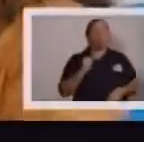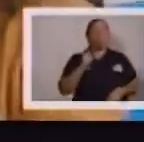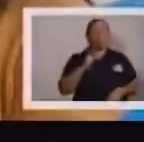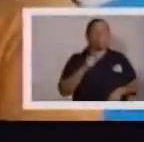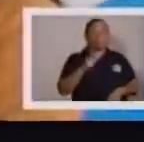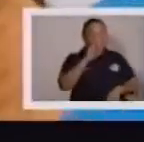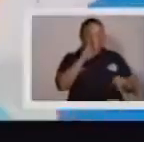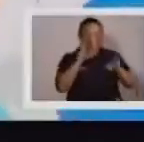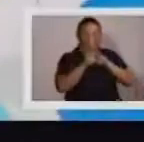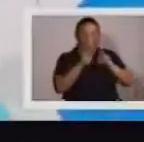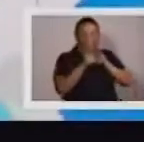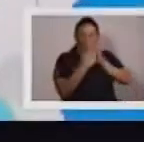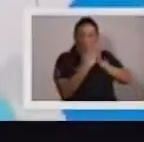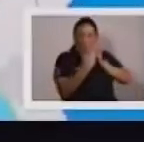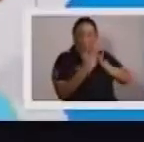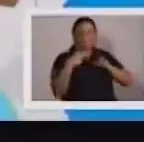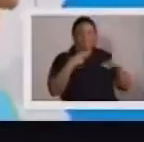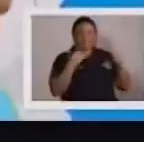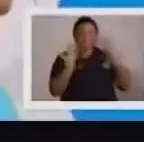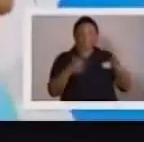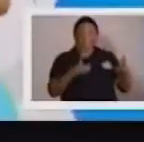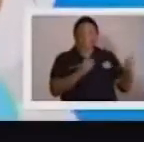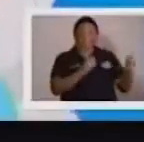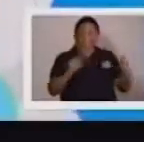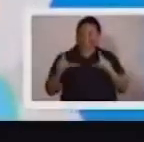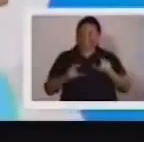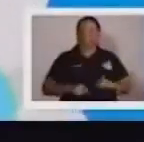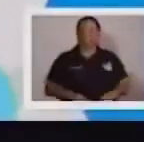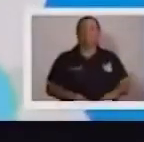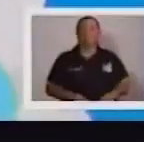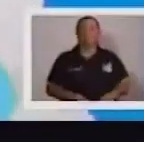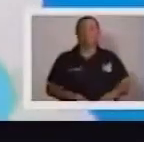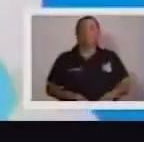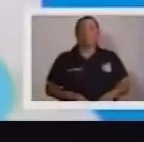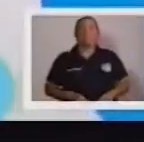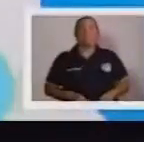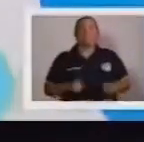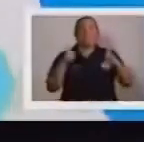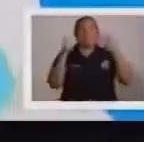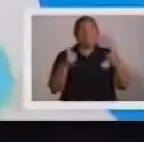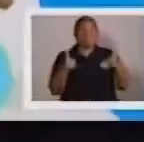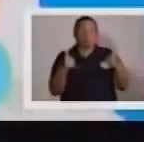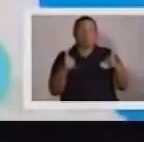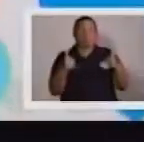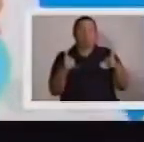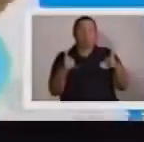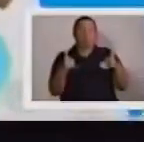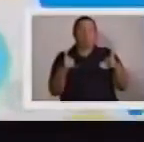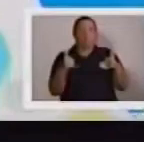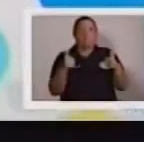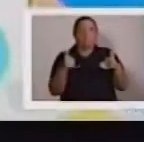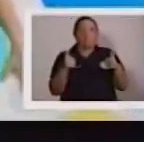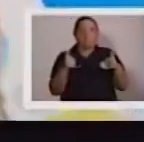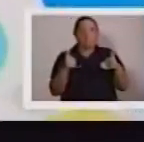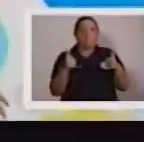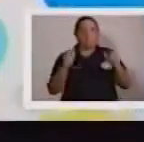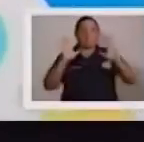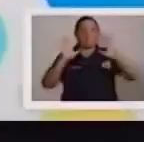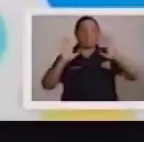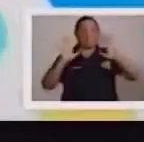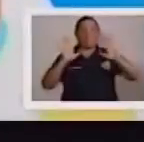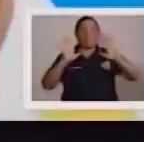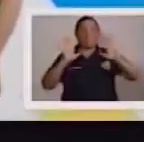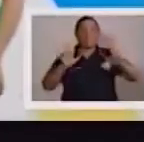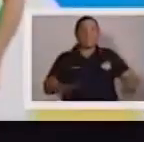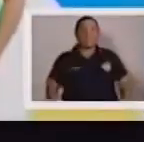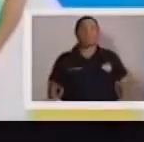parece bien. ¿Empezamos? Muy bien, empecemos. Con el pulgar. Y el pulgar lo vamos a llevar nuestras manos a los muslos.